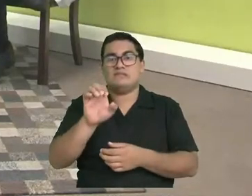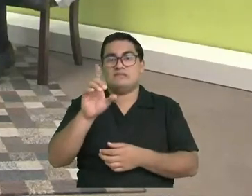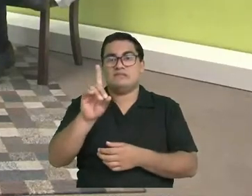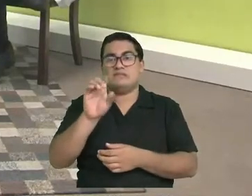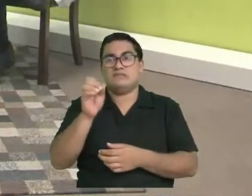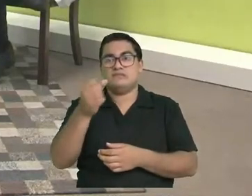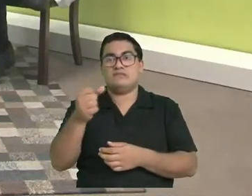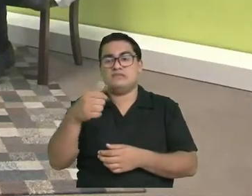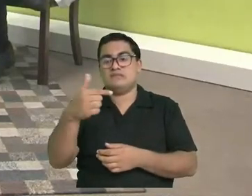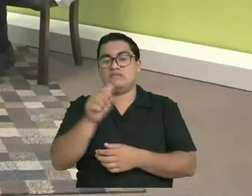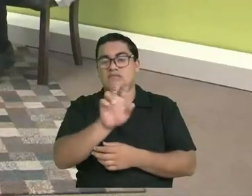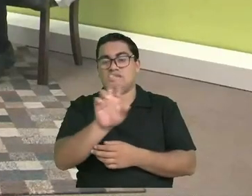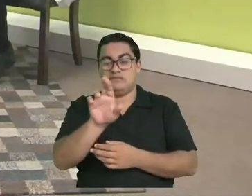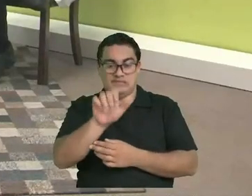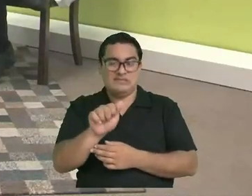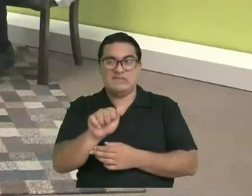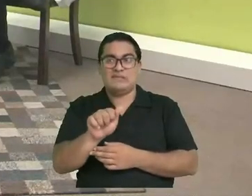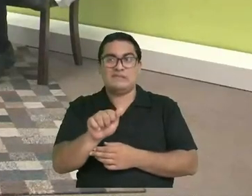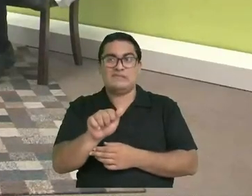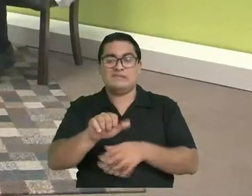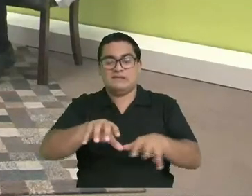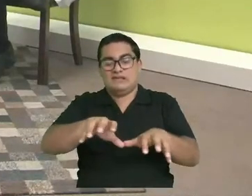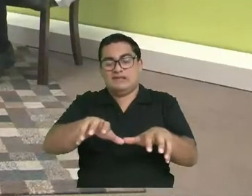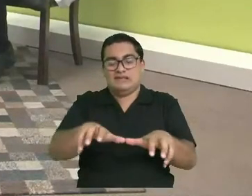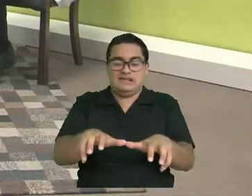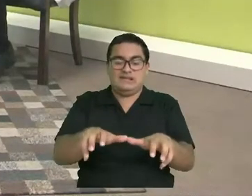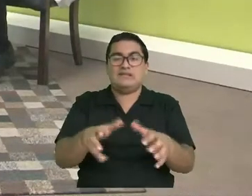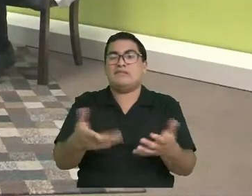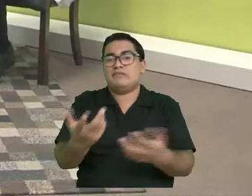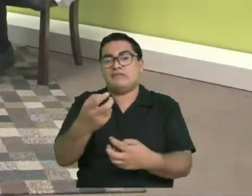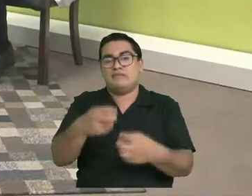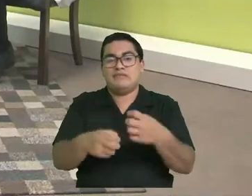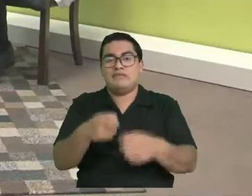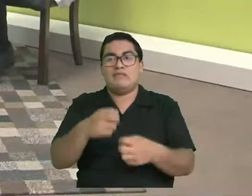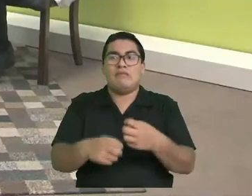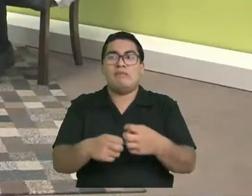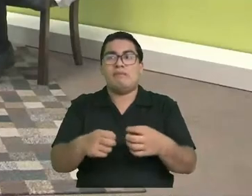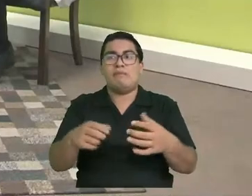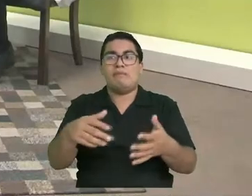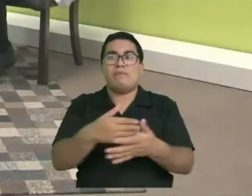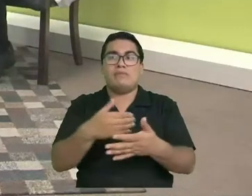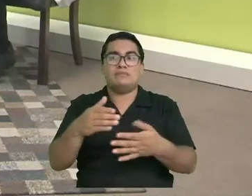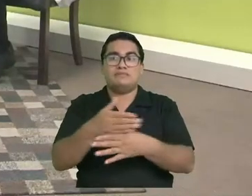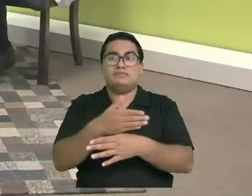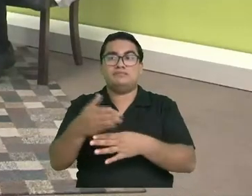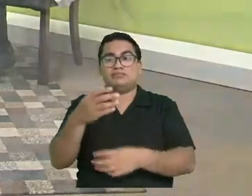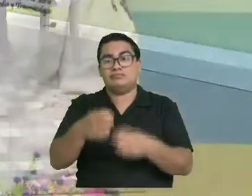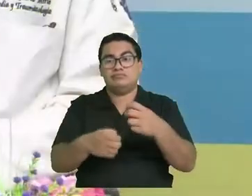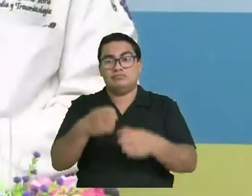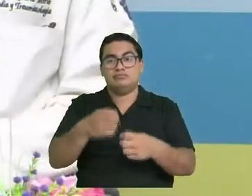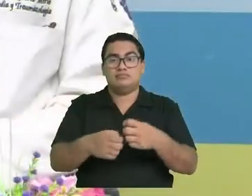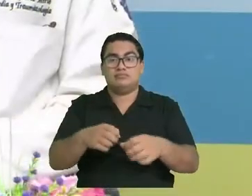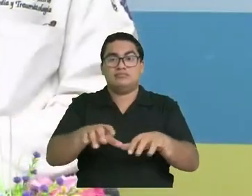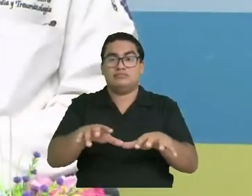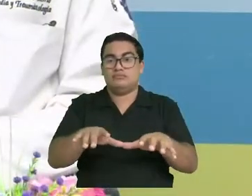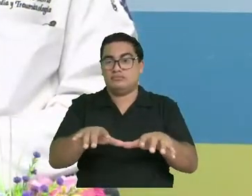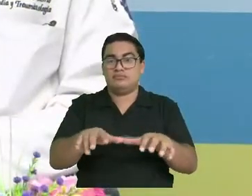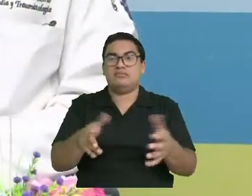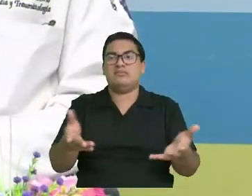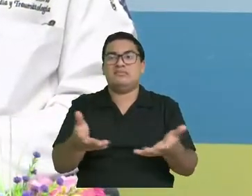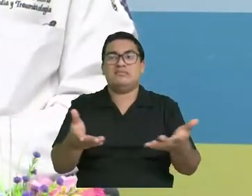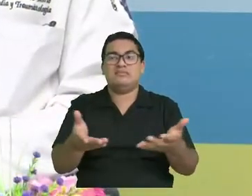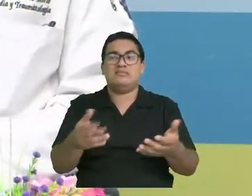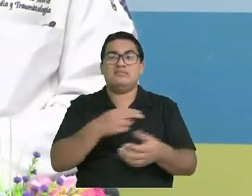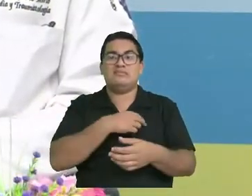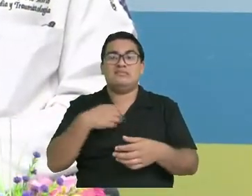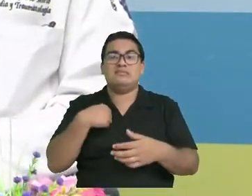o dedos en garras, dedos en gatillos, que es que en realidad los puntos de presión afectan la parte articular y eso